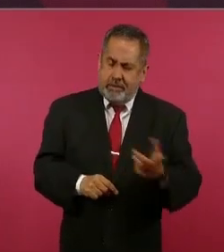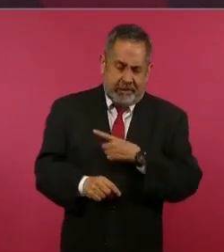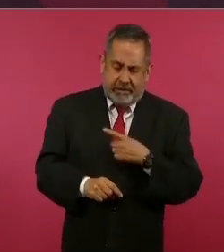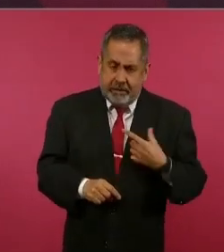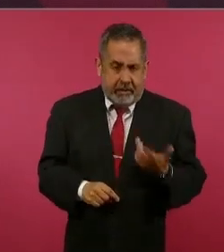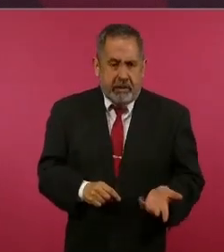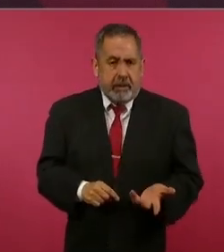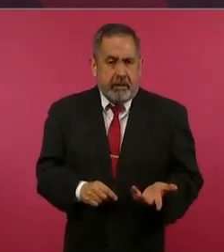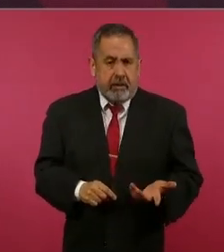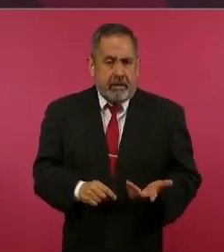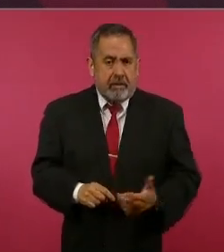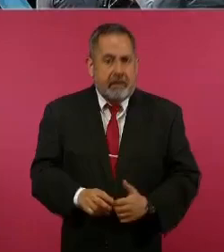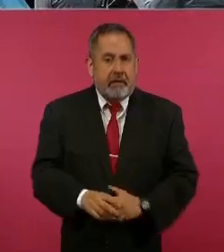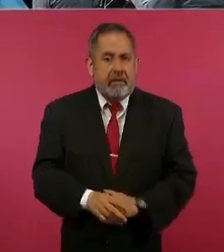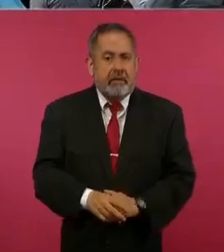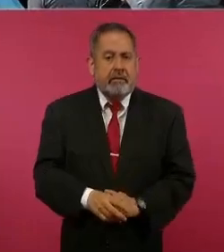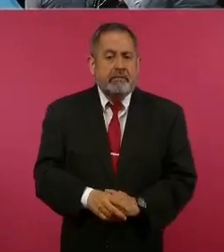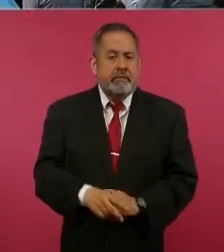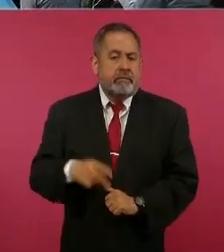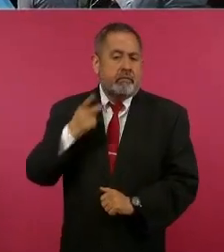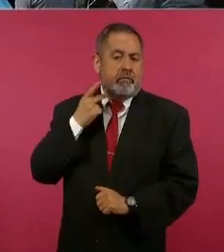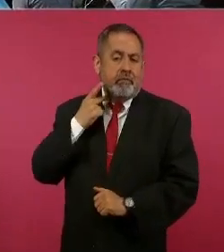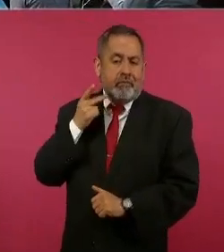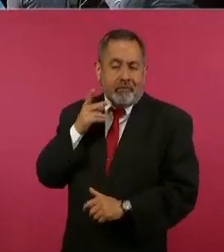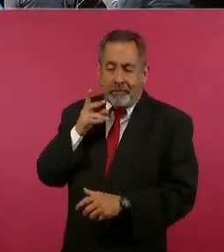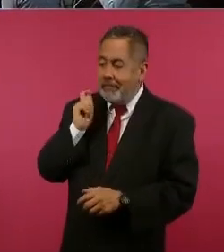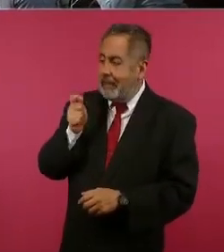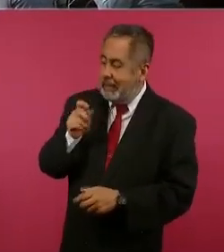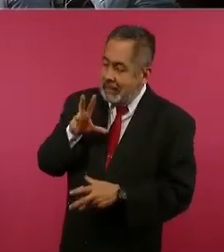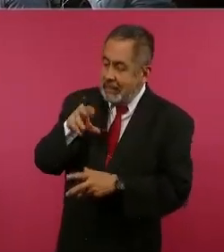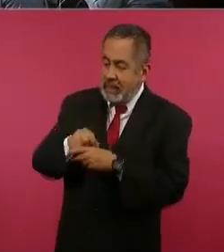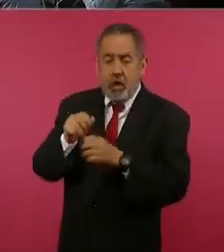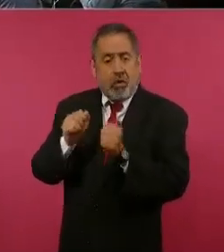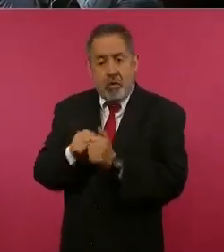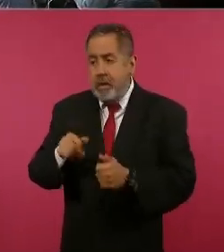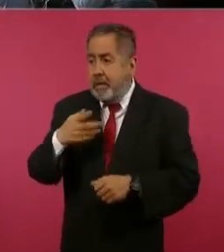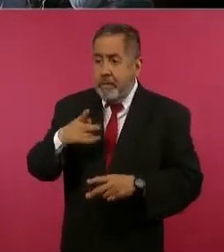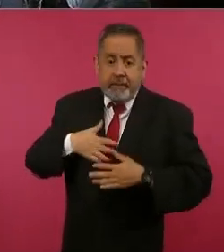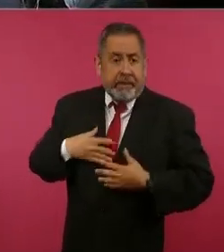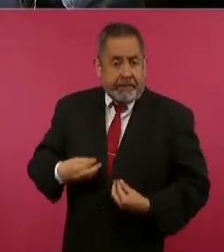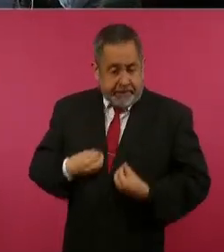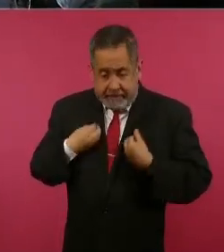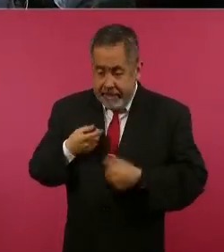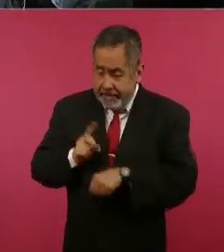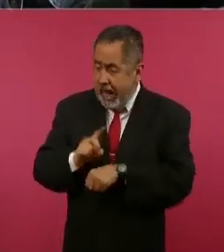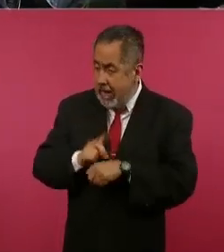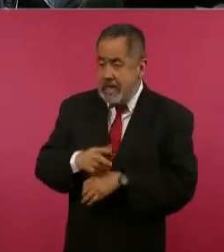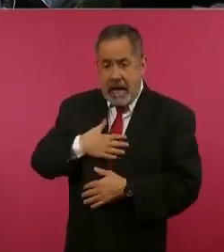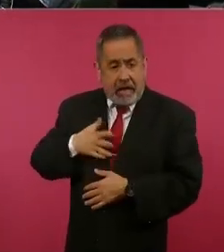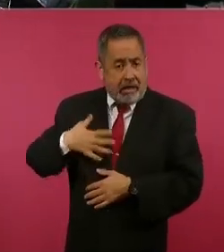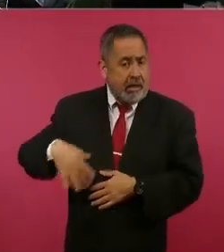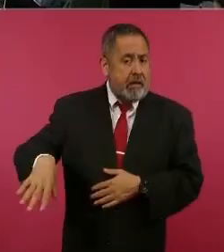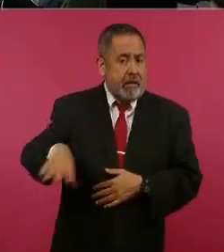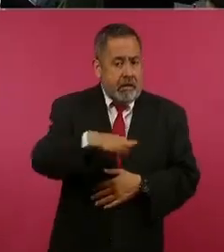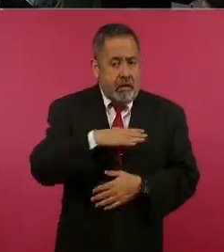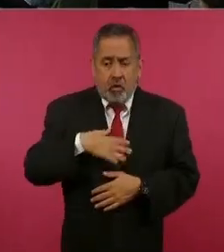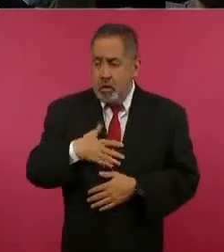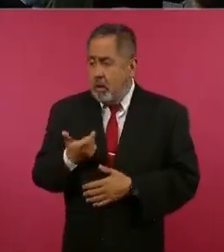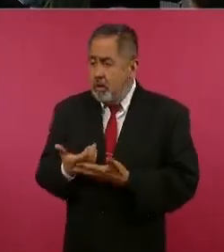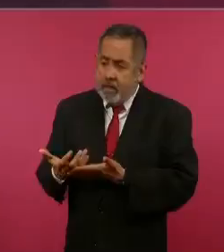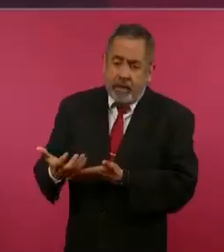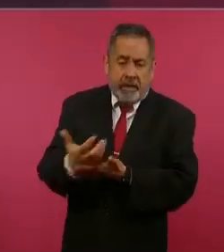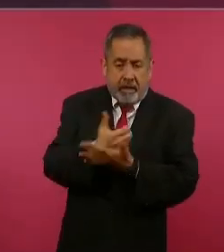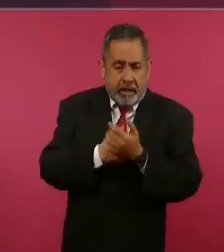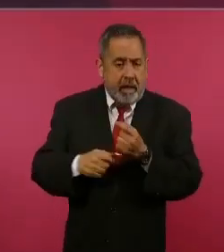Porque la política tiene que ver con nosotros, con nuestros ingresos,